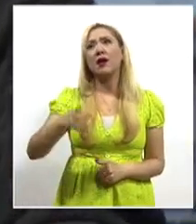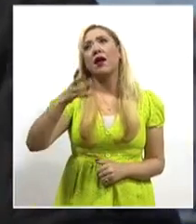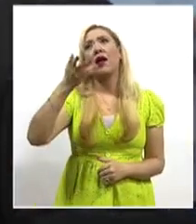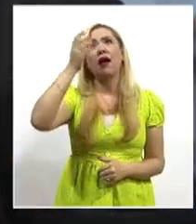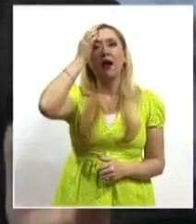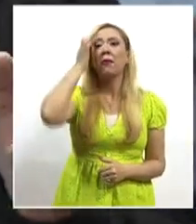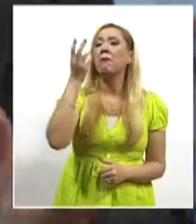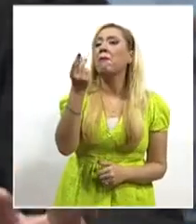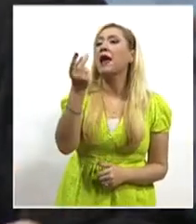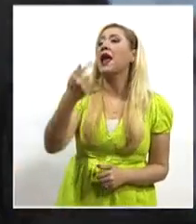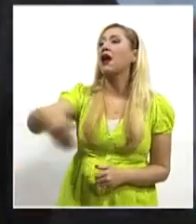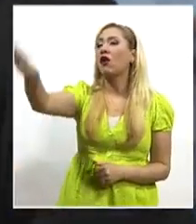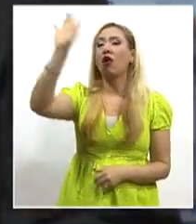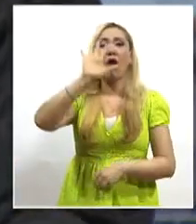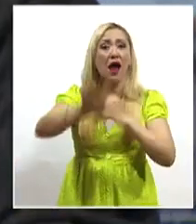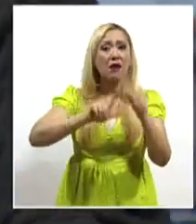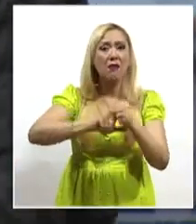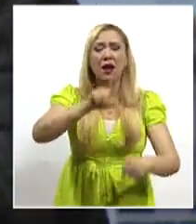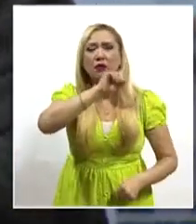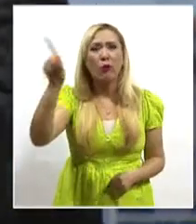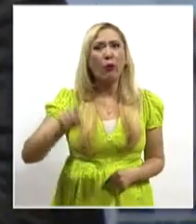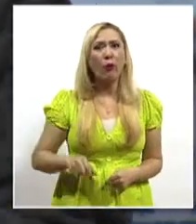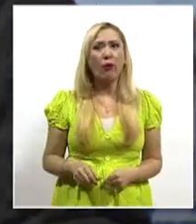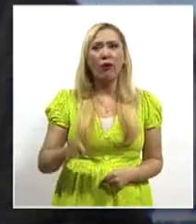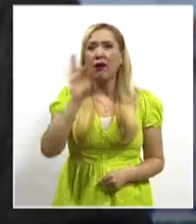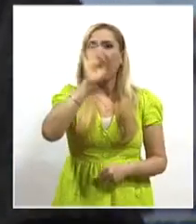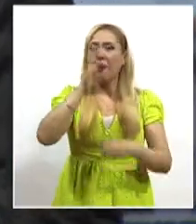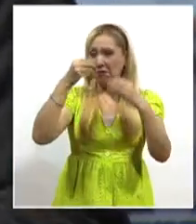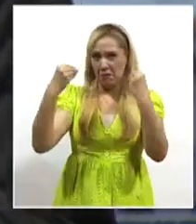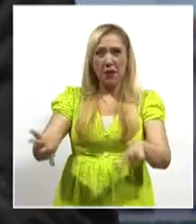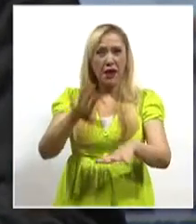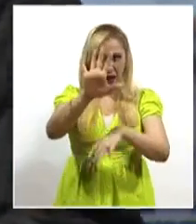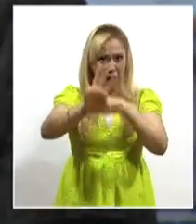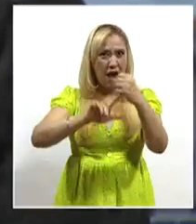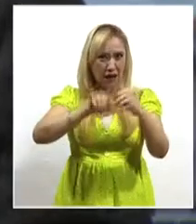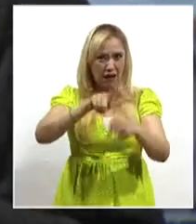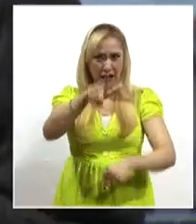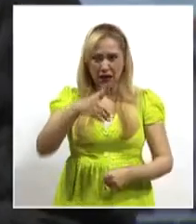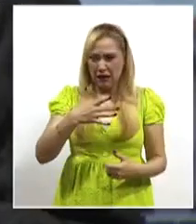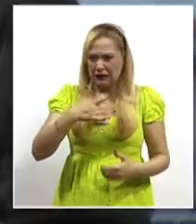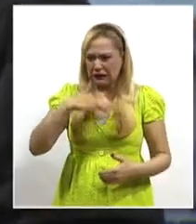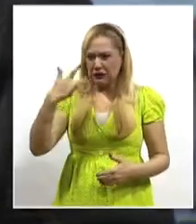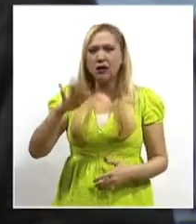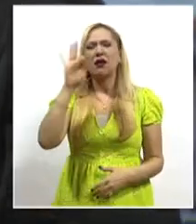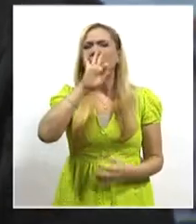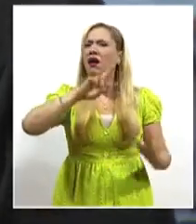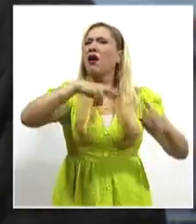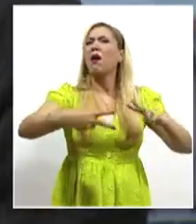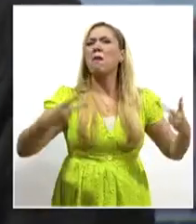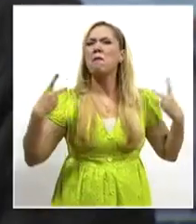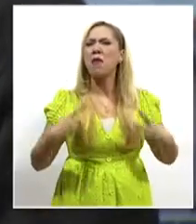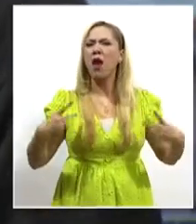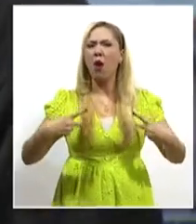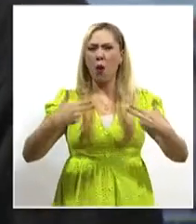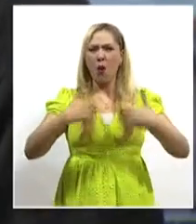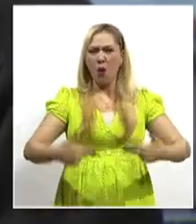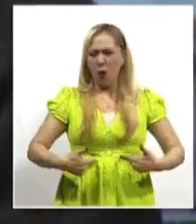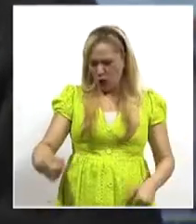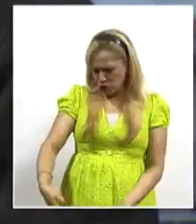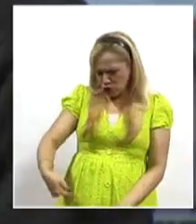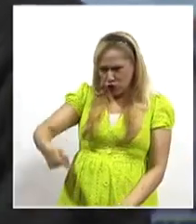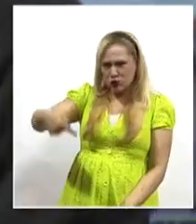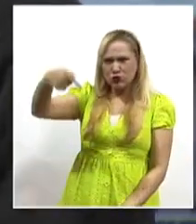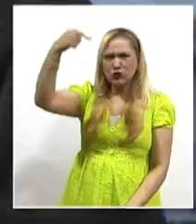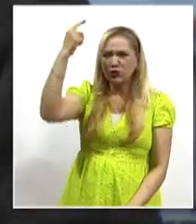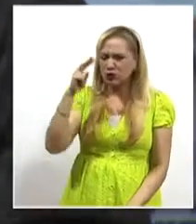se fue, no es un animal. Si un animal se siente, imagínese a un ser humano que lo vimos crecer desde chiquito,